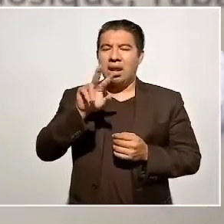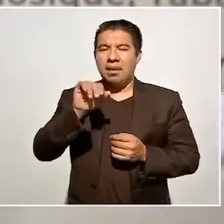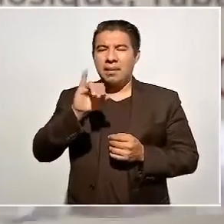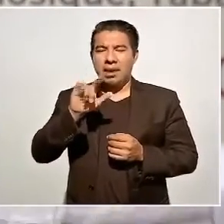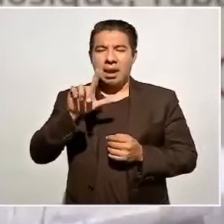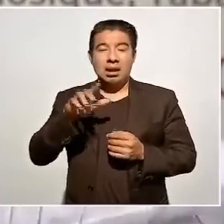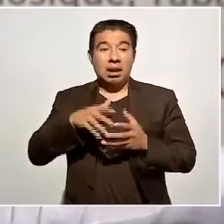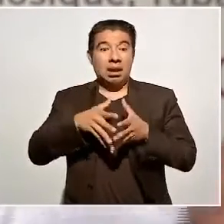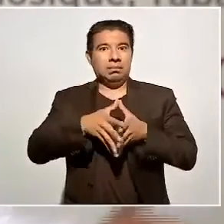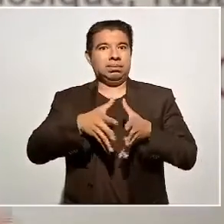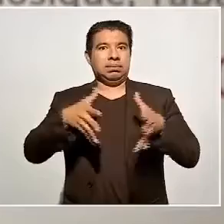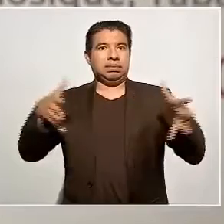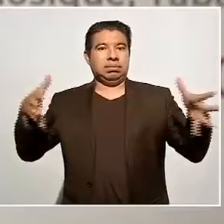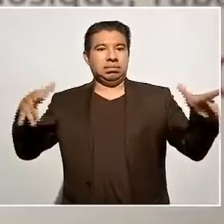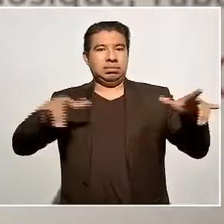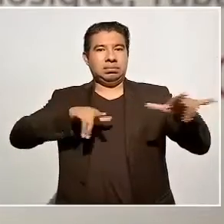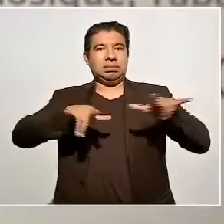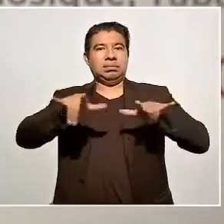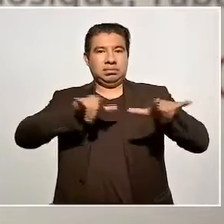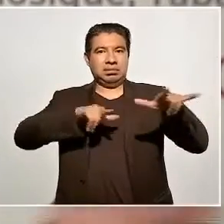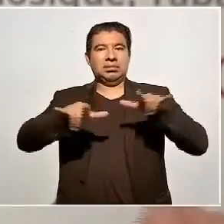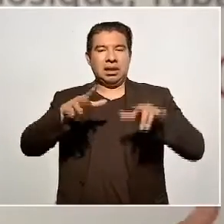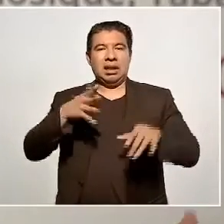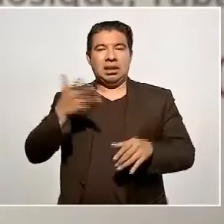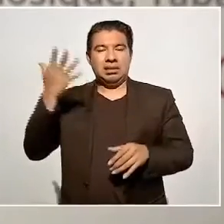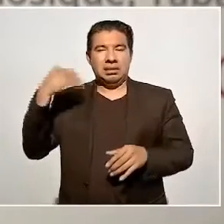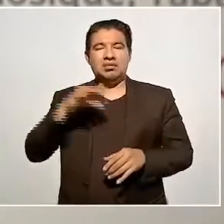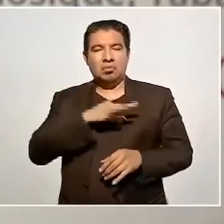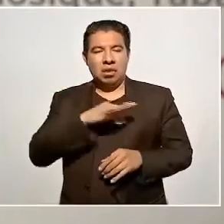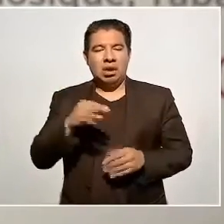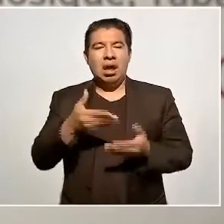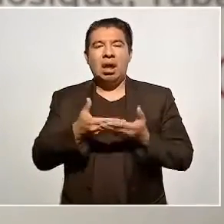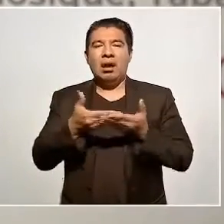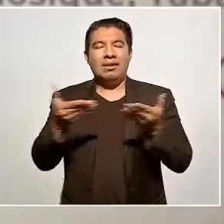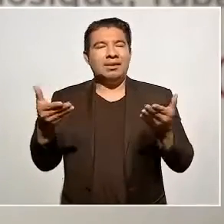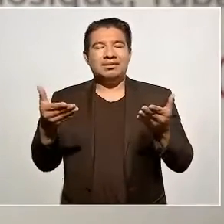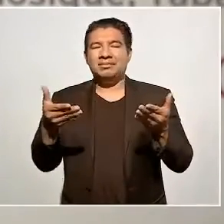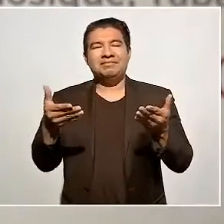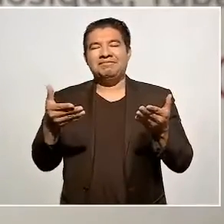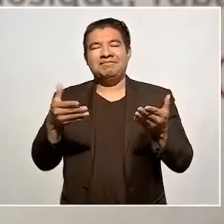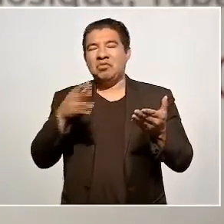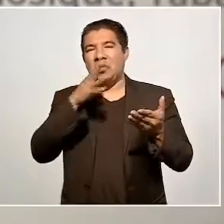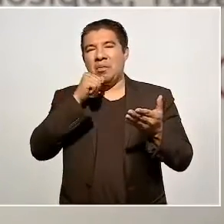avenidas amplias, pero ya ahora no se puede eso.